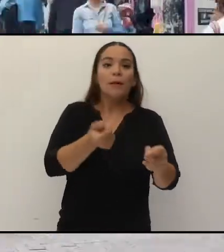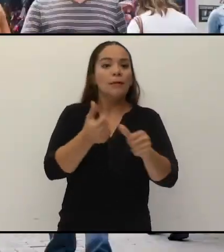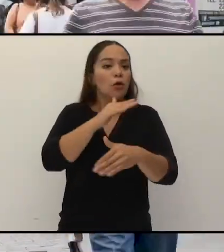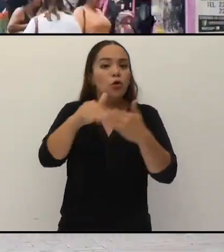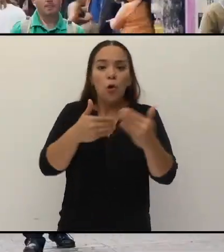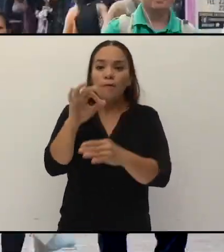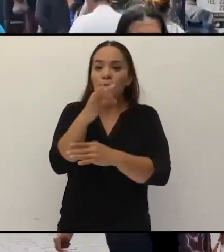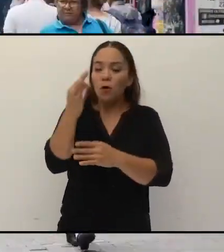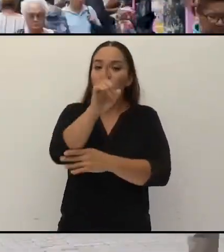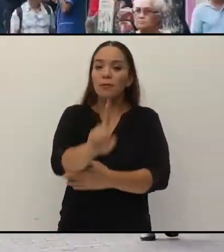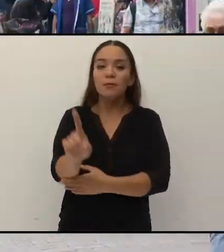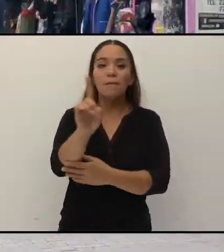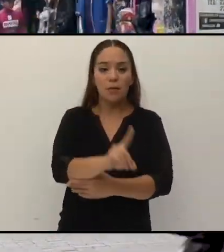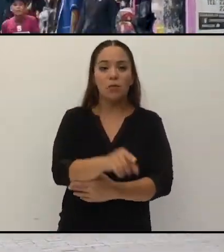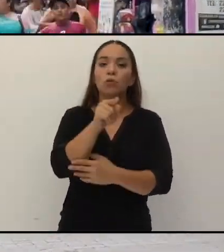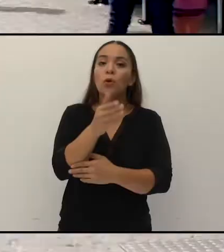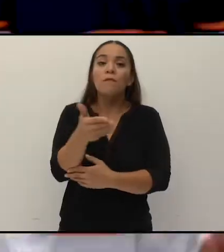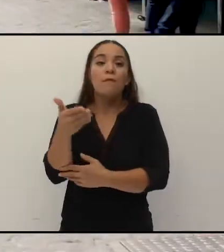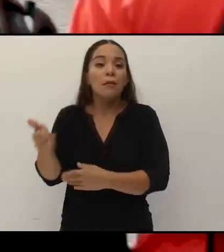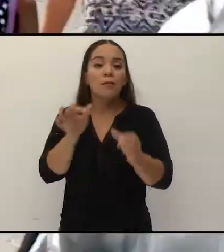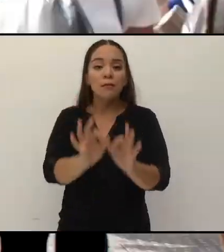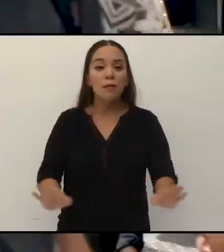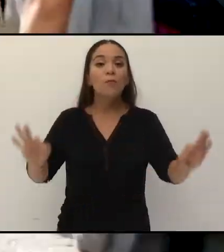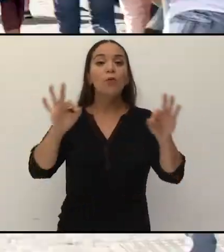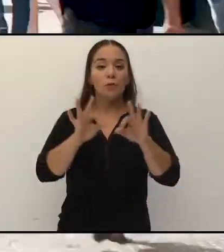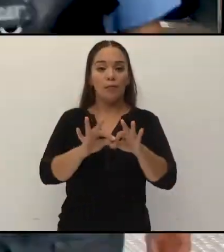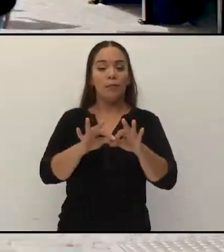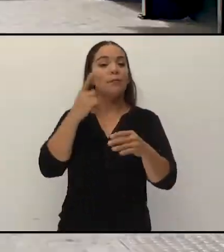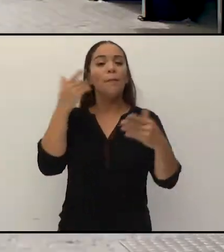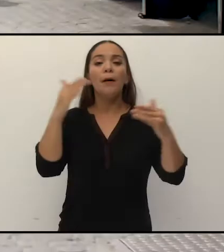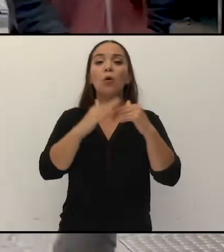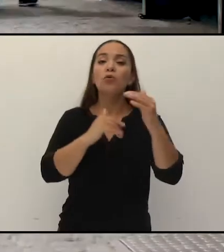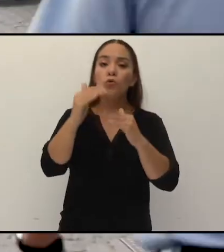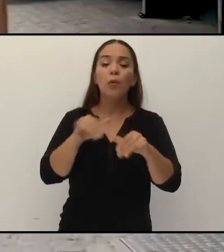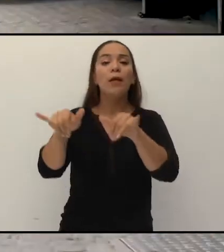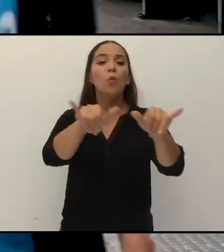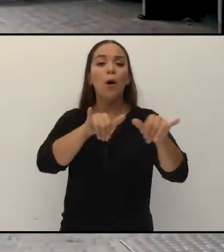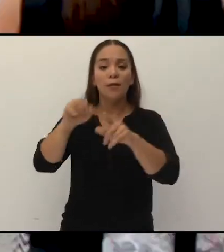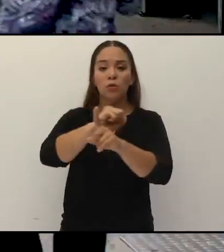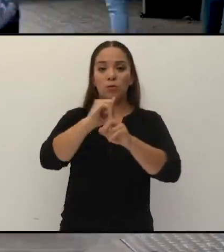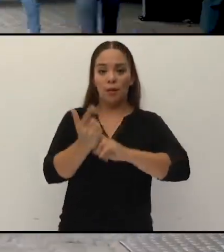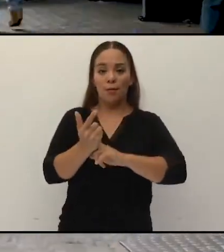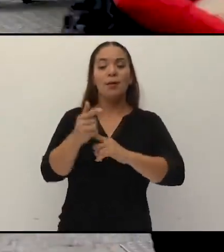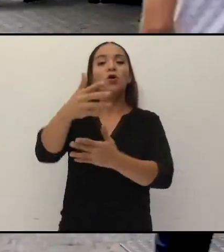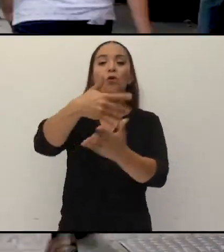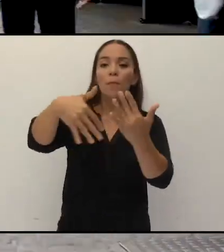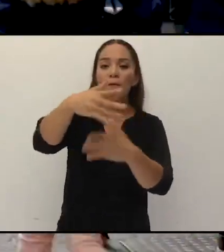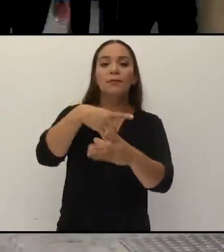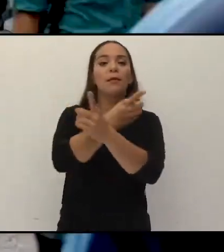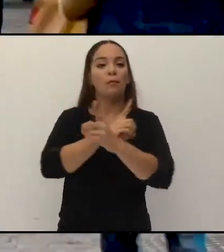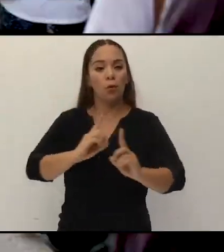buscan erradicar toda forma de discriminación son herramientas importantes para construir la igualdad social y